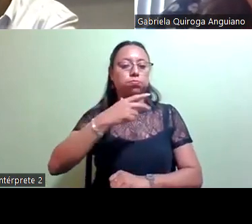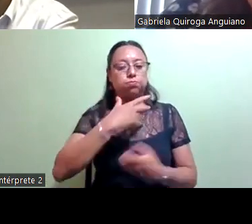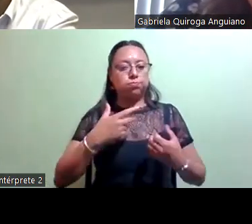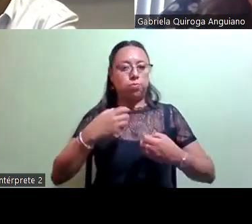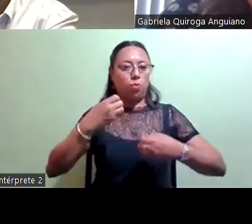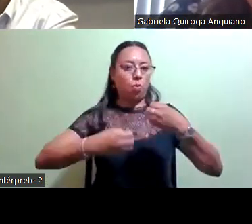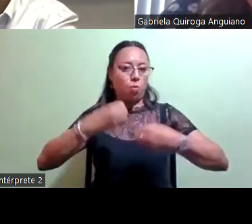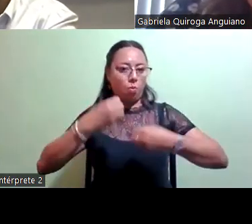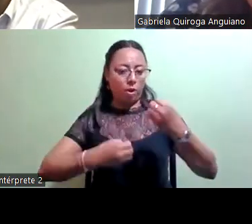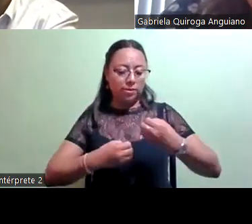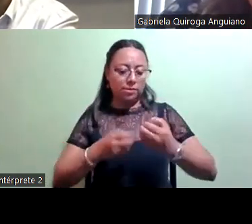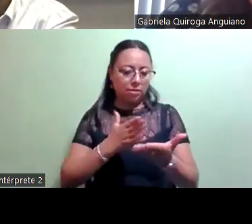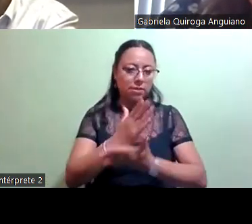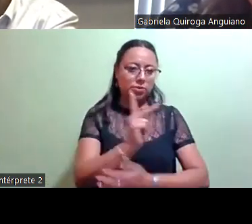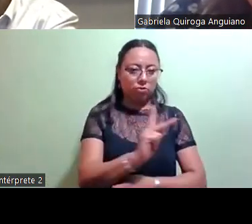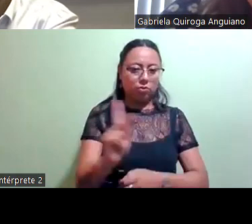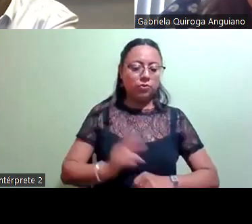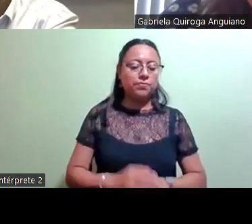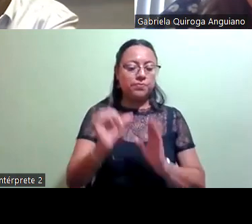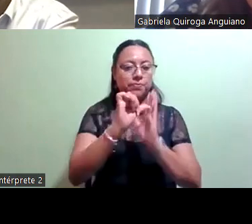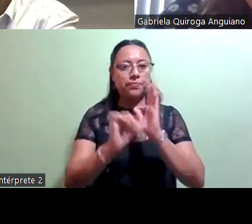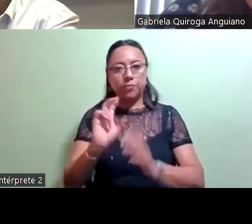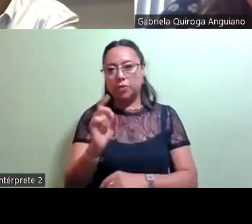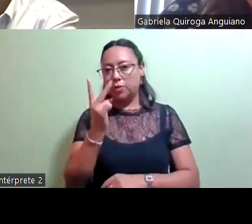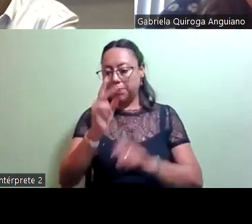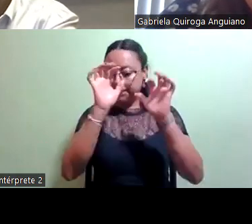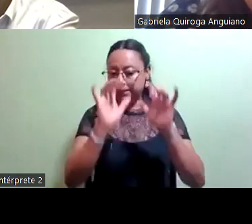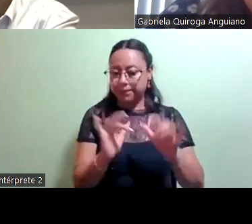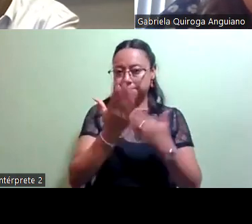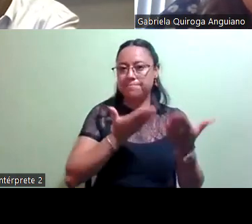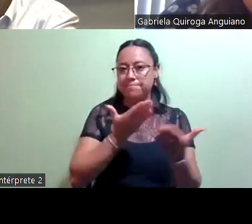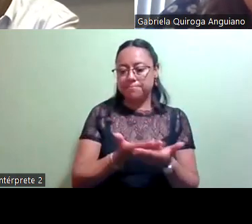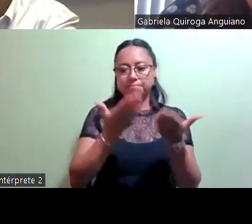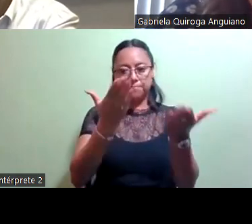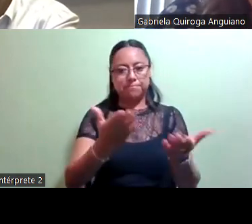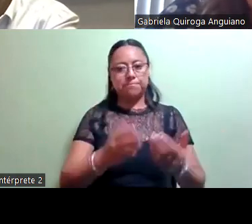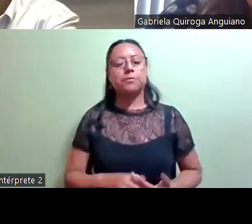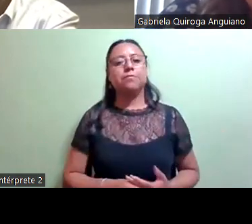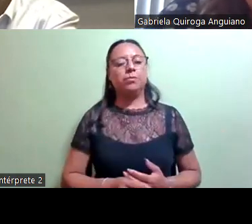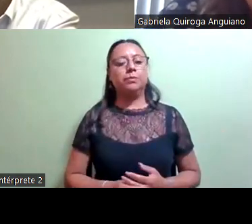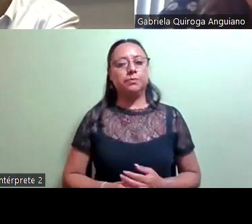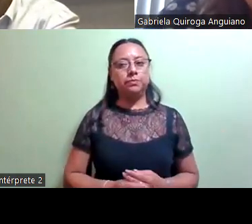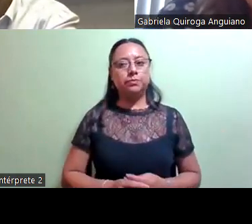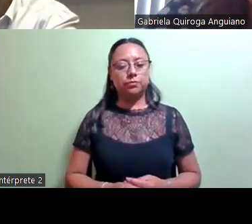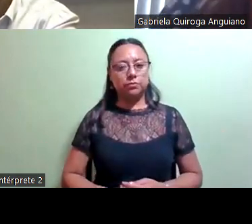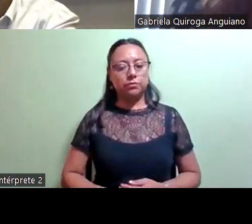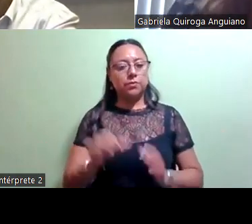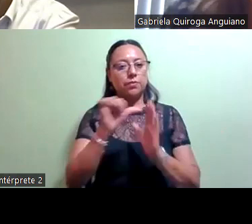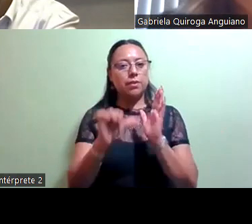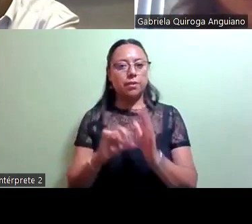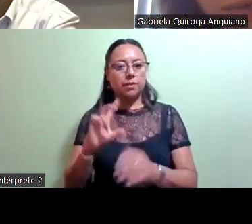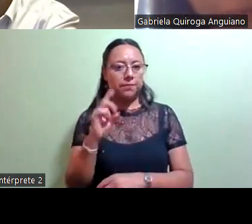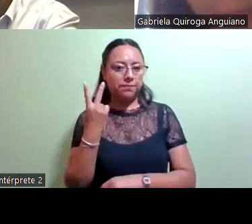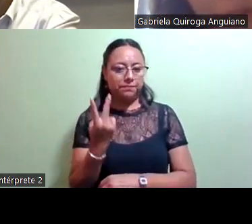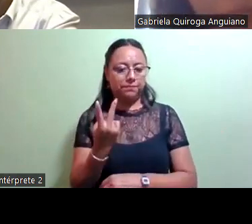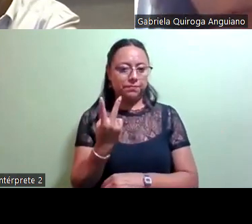que el artículo 32, la propuesta de redacción quedaría de la siguiente manera: artículo